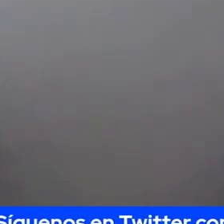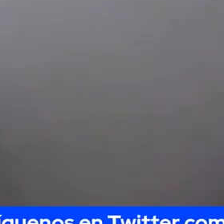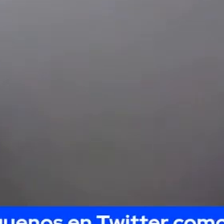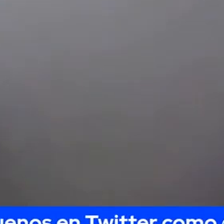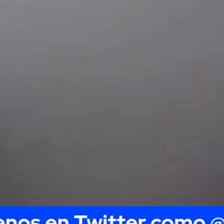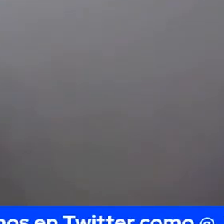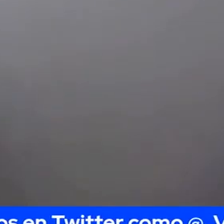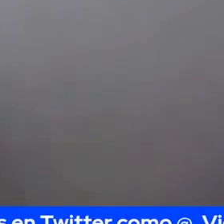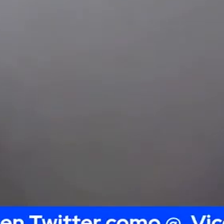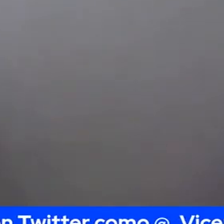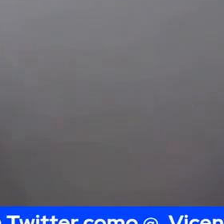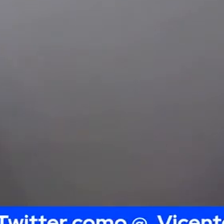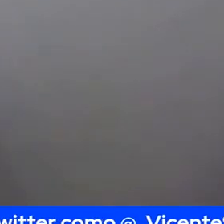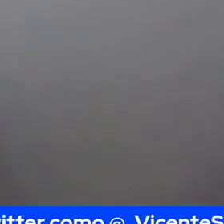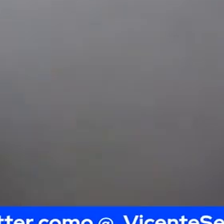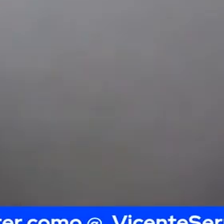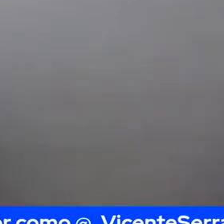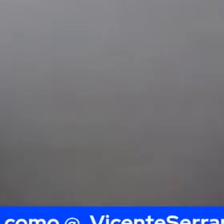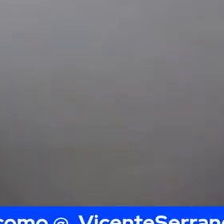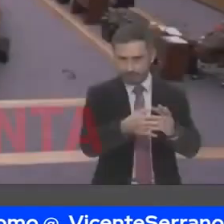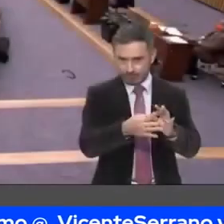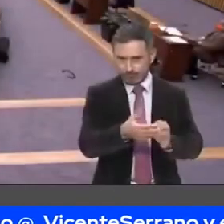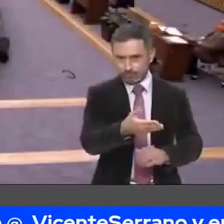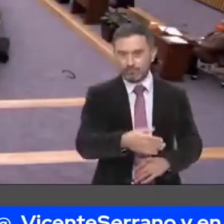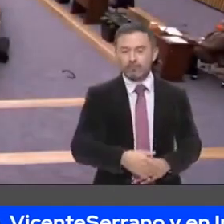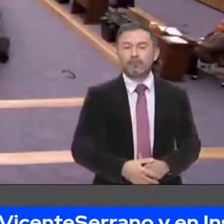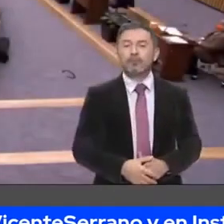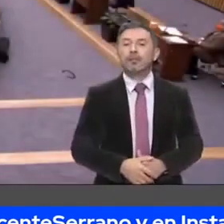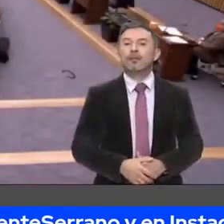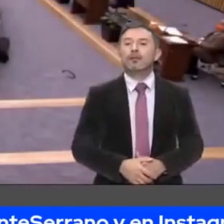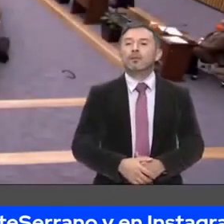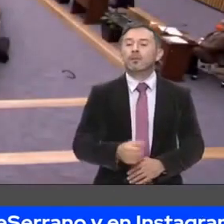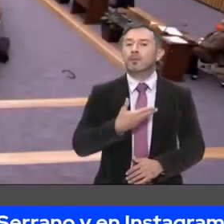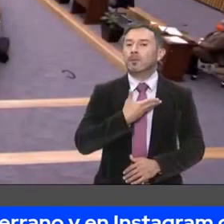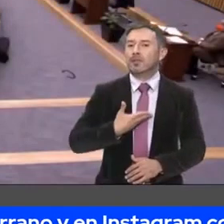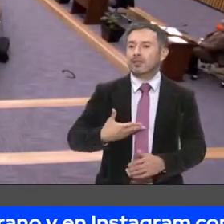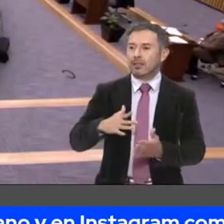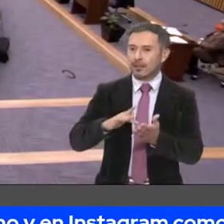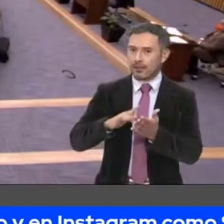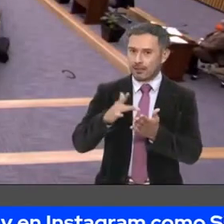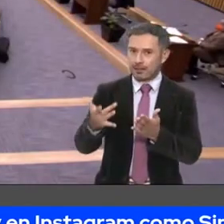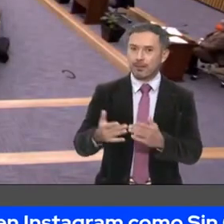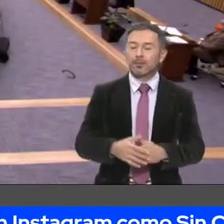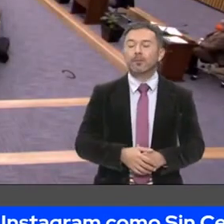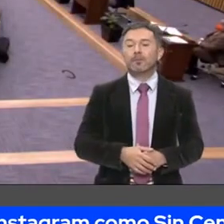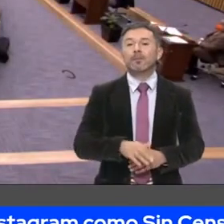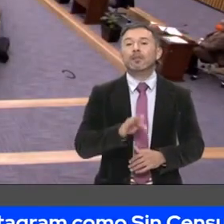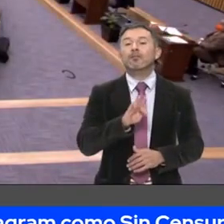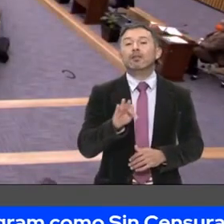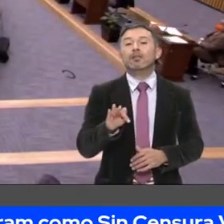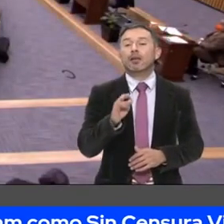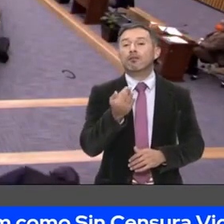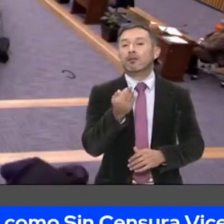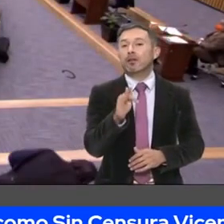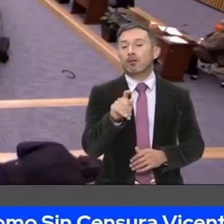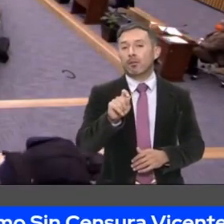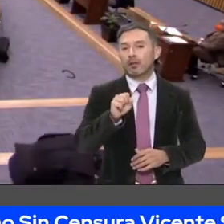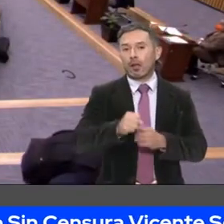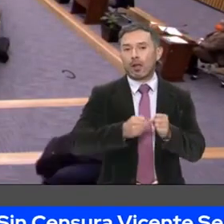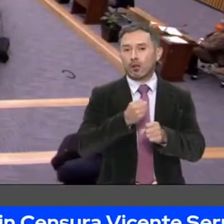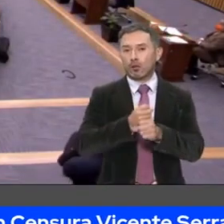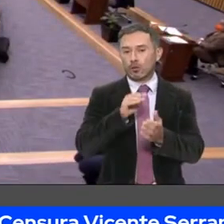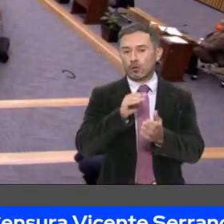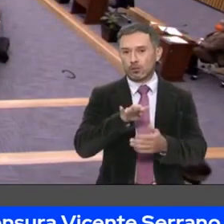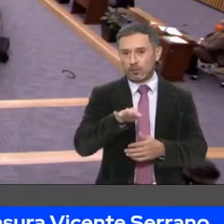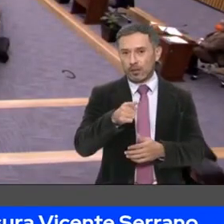cuestionar sus estudios, cuestionar su intelecto, para simple y sencillamente llamarle mentiroso. Lo único